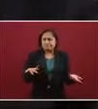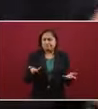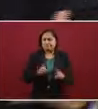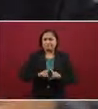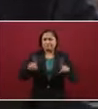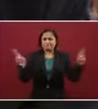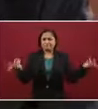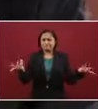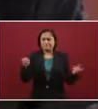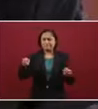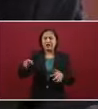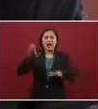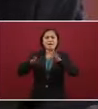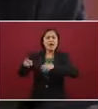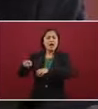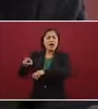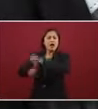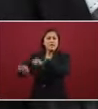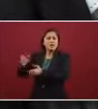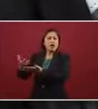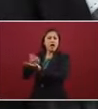México.